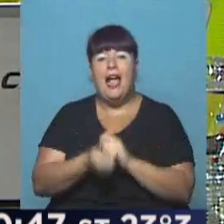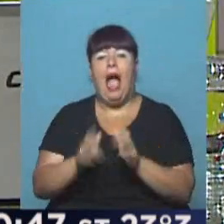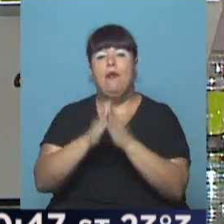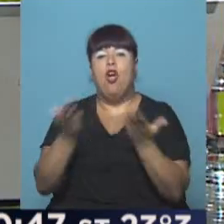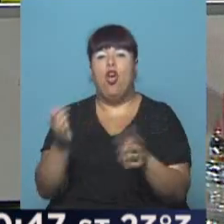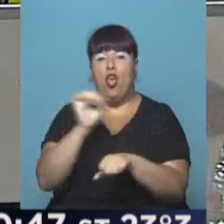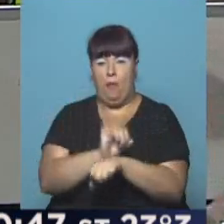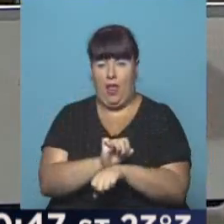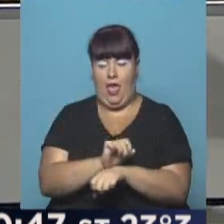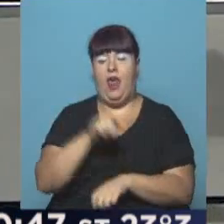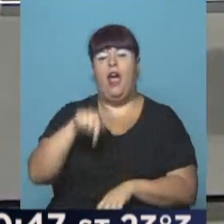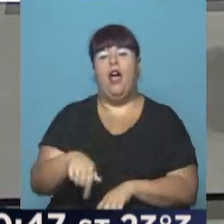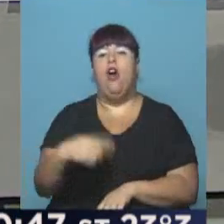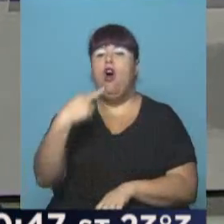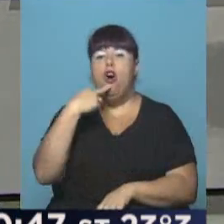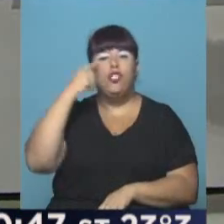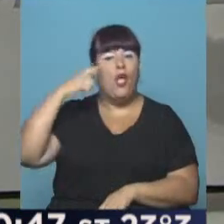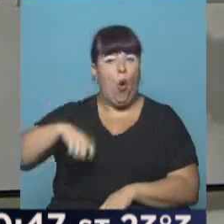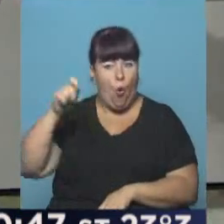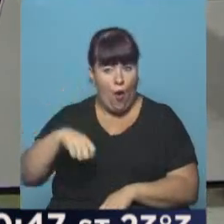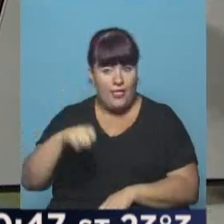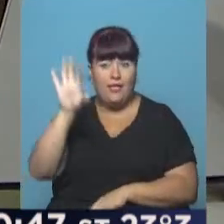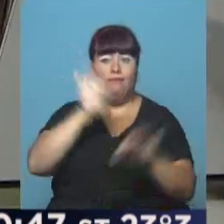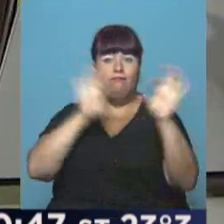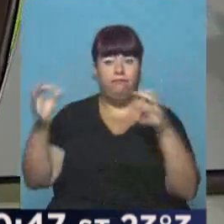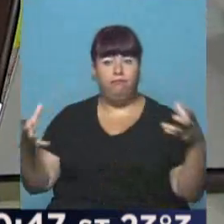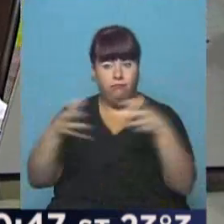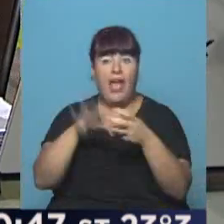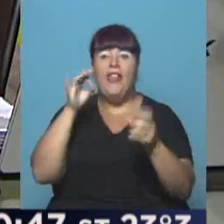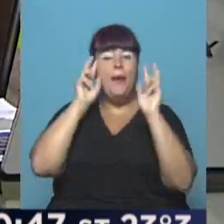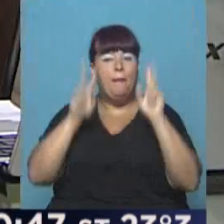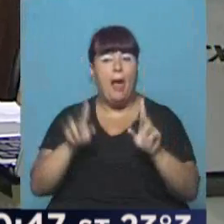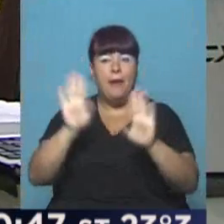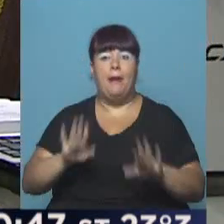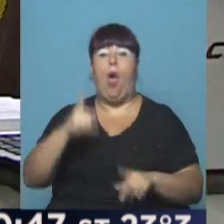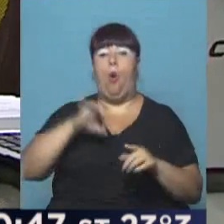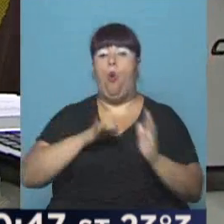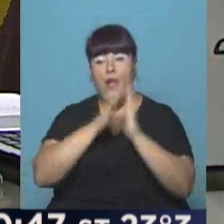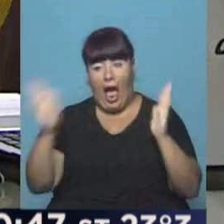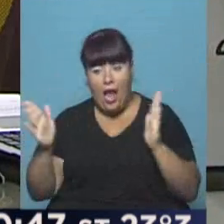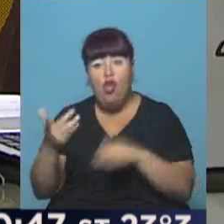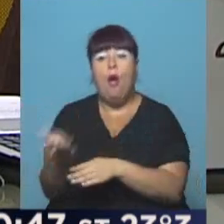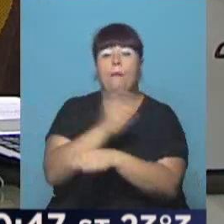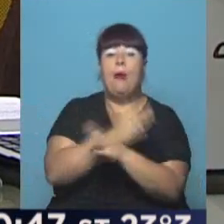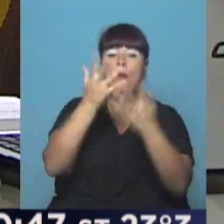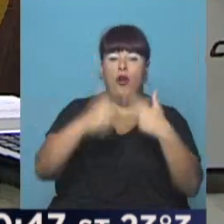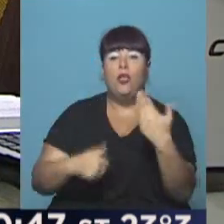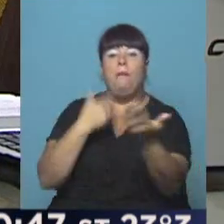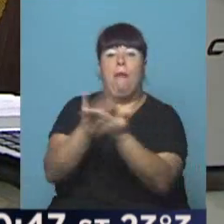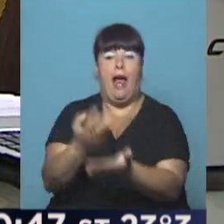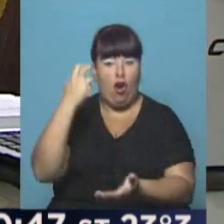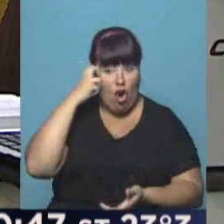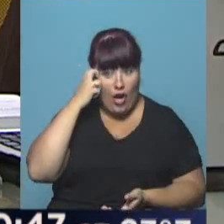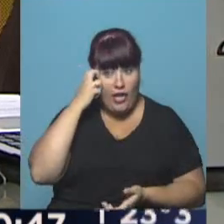Código Penal. Sobraron 11 juristas que fueron designados y que deberán elaborar en lapso de un año un anteproyecto para presentar al